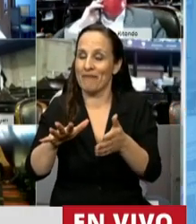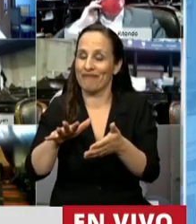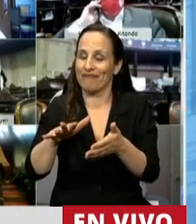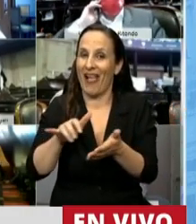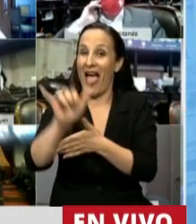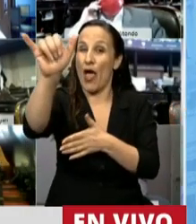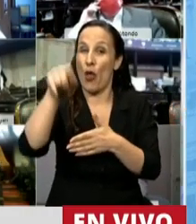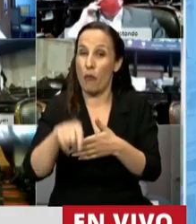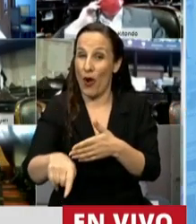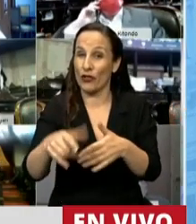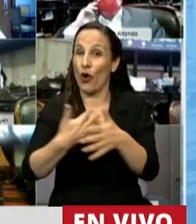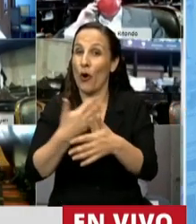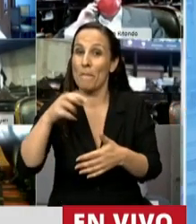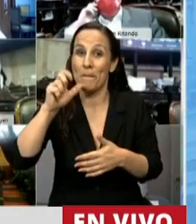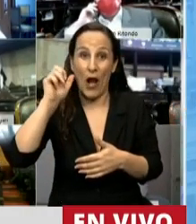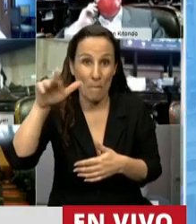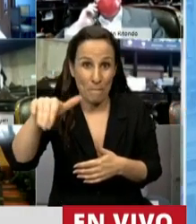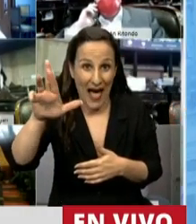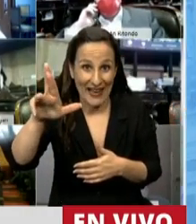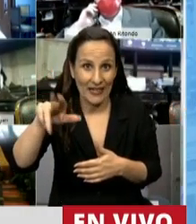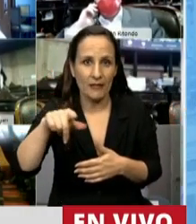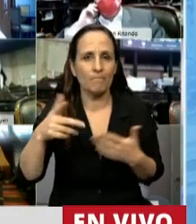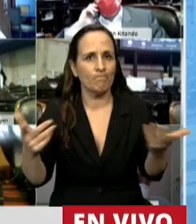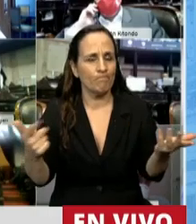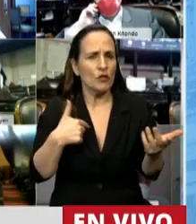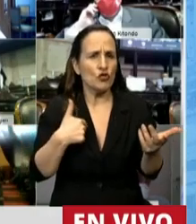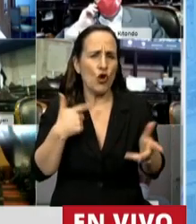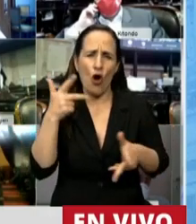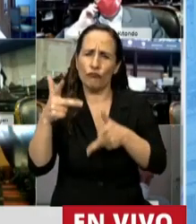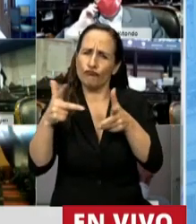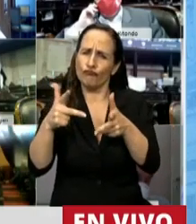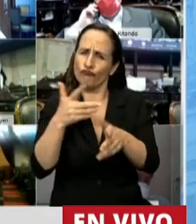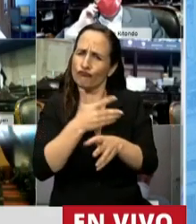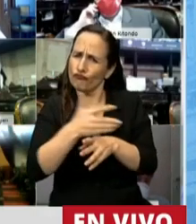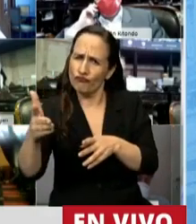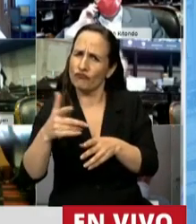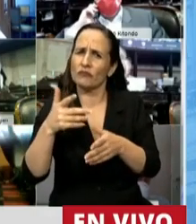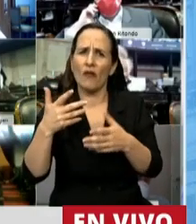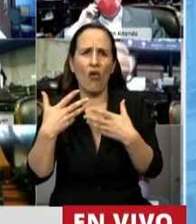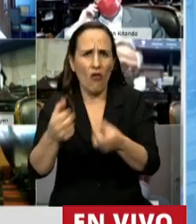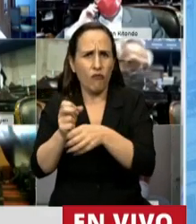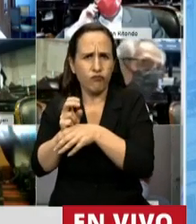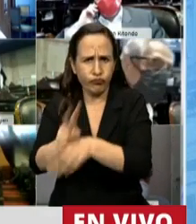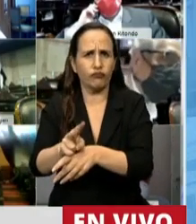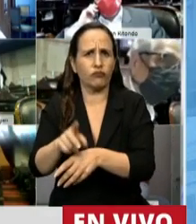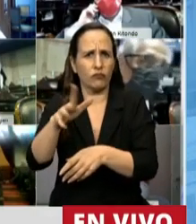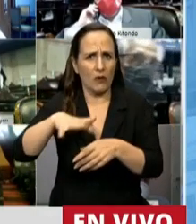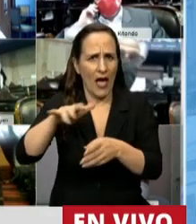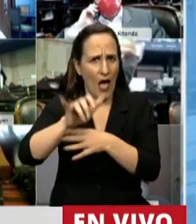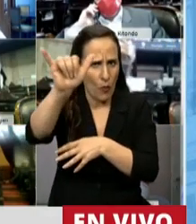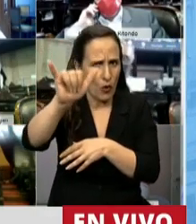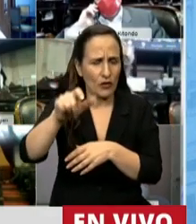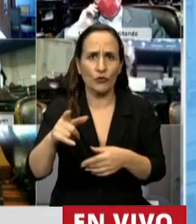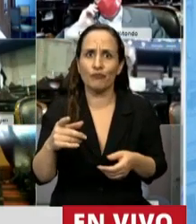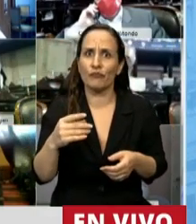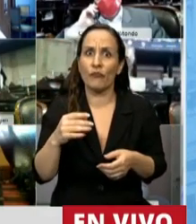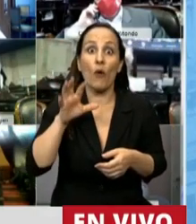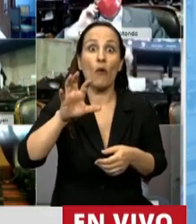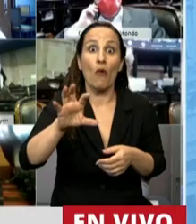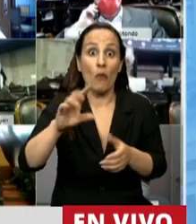nosotros yo hago mío todos los argumentos que aquí se vertieron en defensa de ese aeropuerto para la provincia buenos aires- la